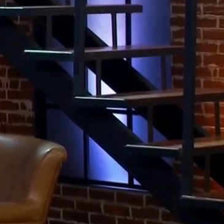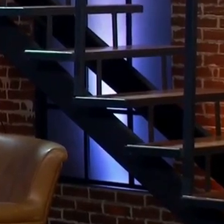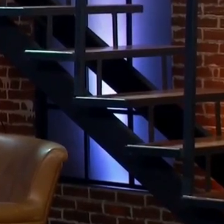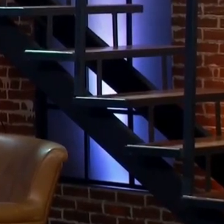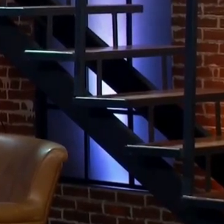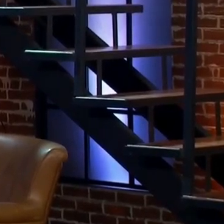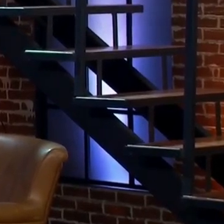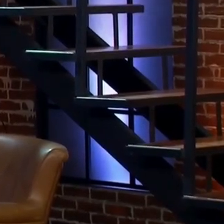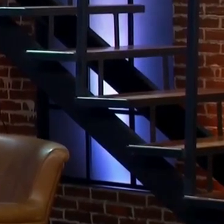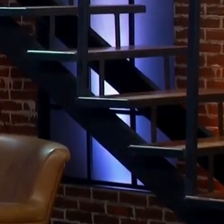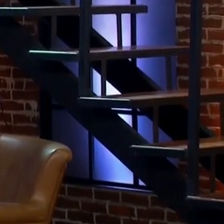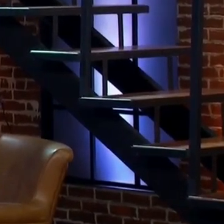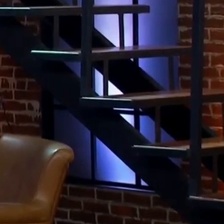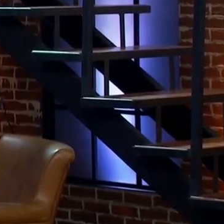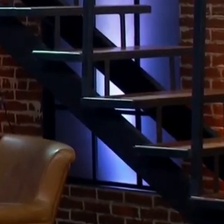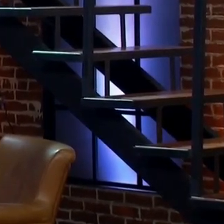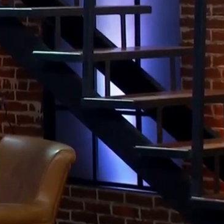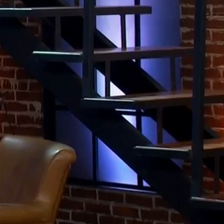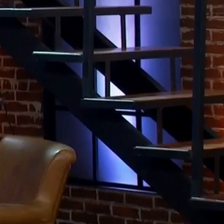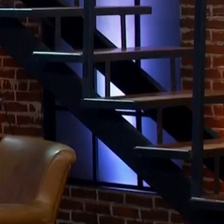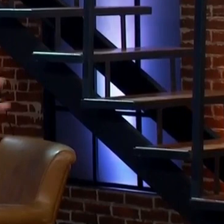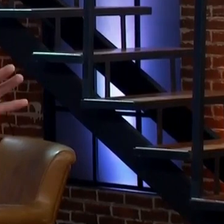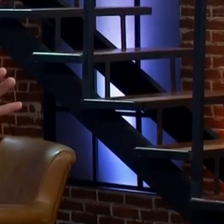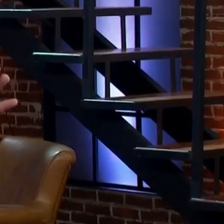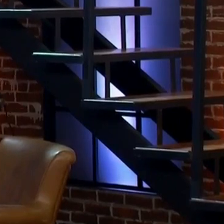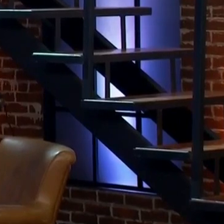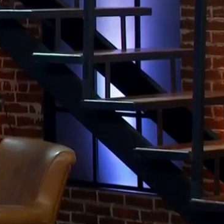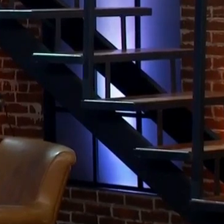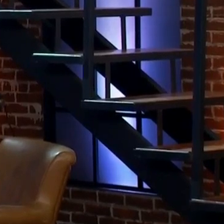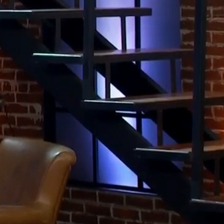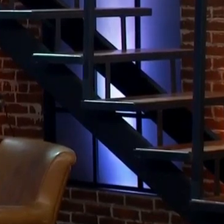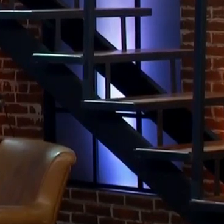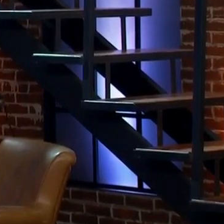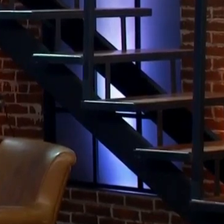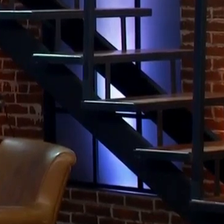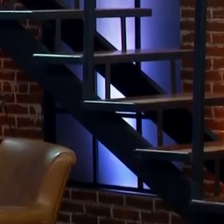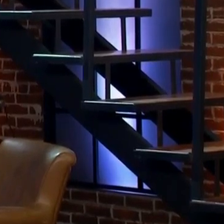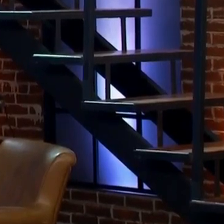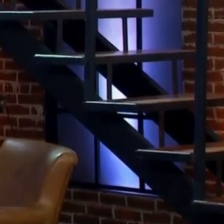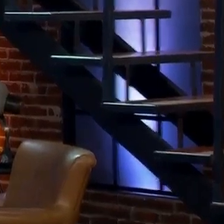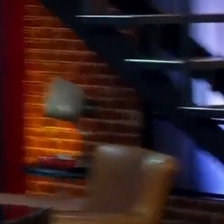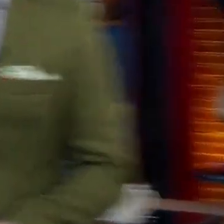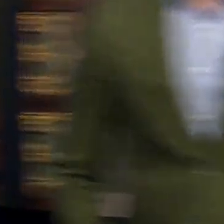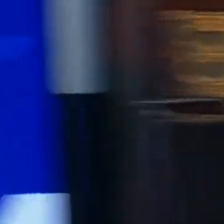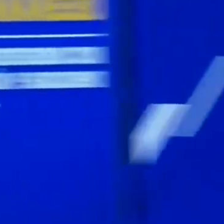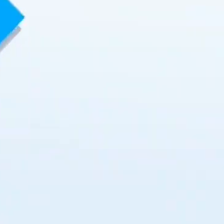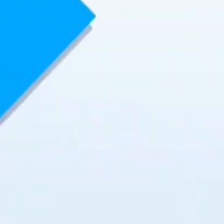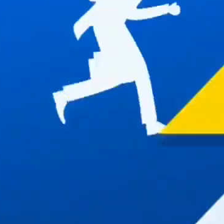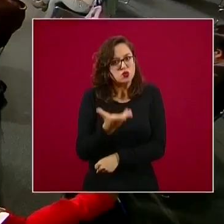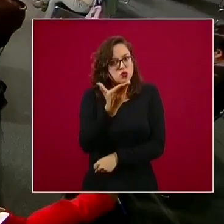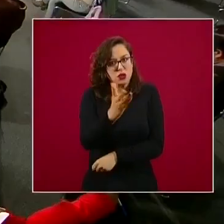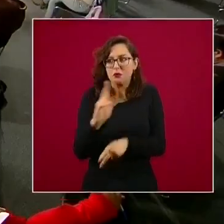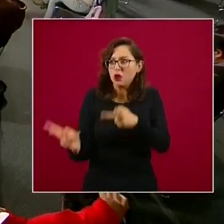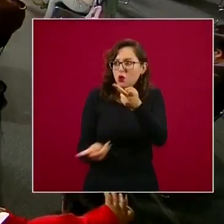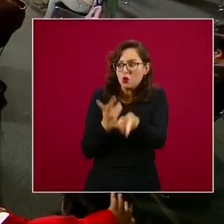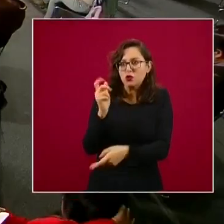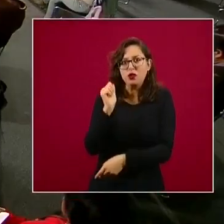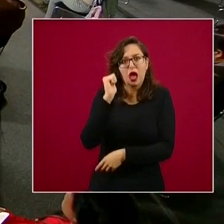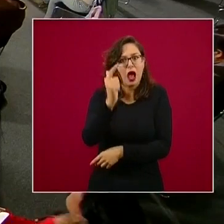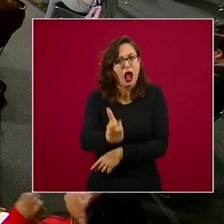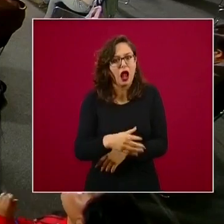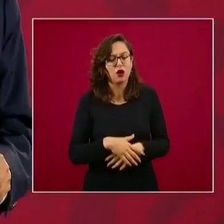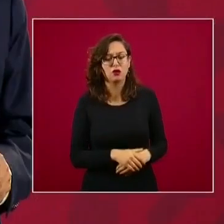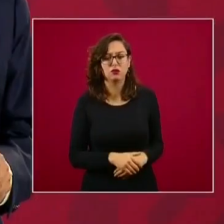Querétaro, Francisco Domínguez, tomó acciones para deslindarse de lo expuesto en este video. No me corresponde